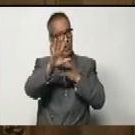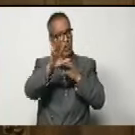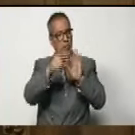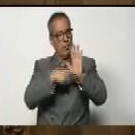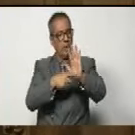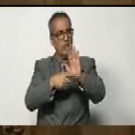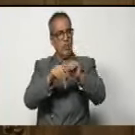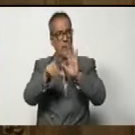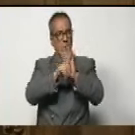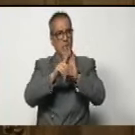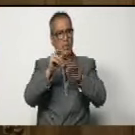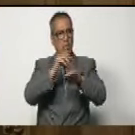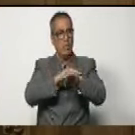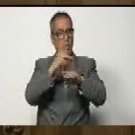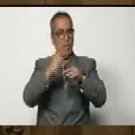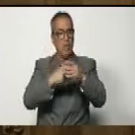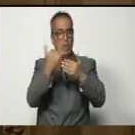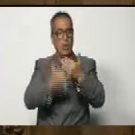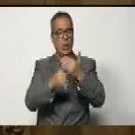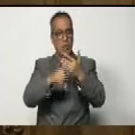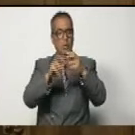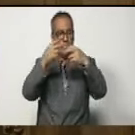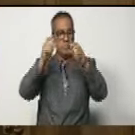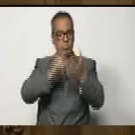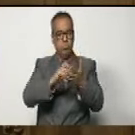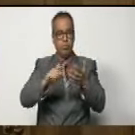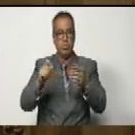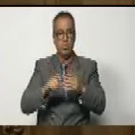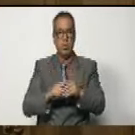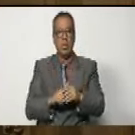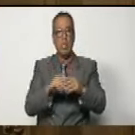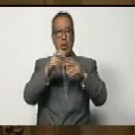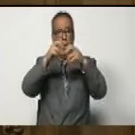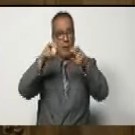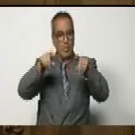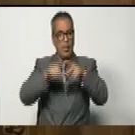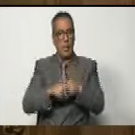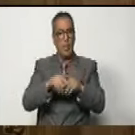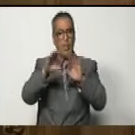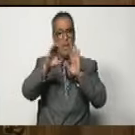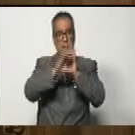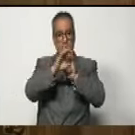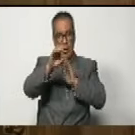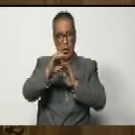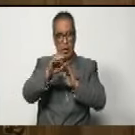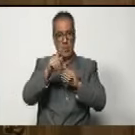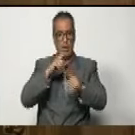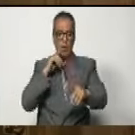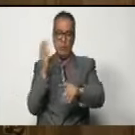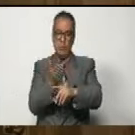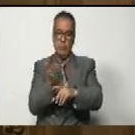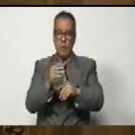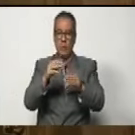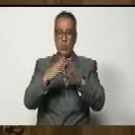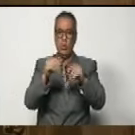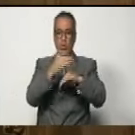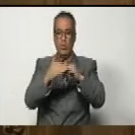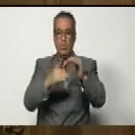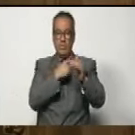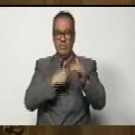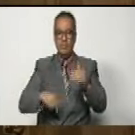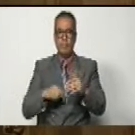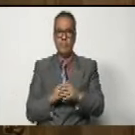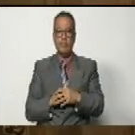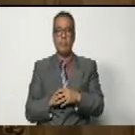presente proyecto de ley, quedando redactado de la manera siguiente. Acápite, capítulo y sanciones. Es todo, ciudadano